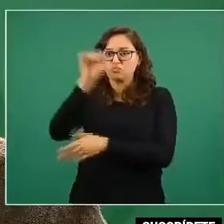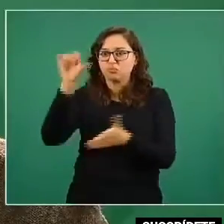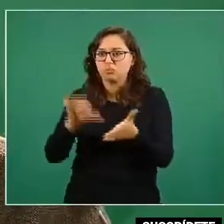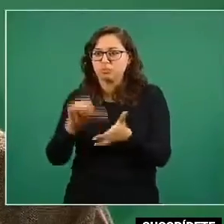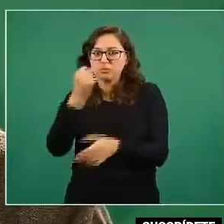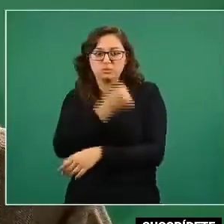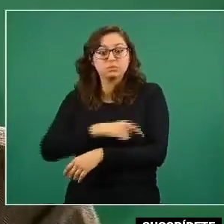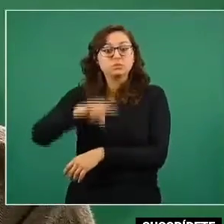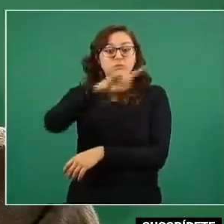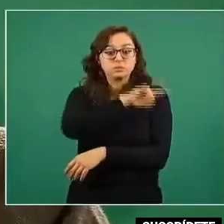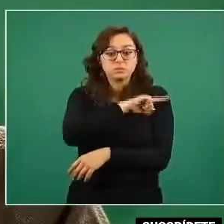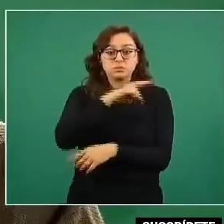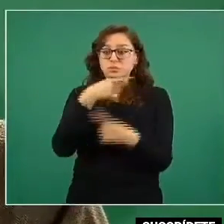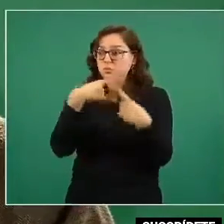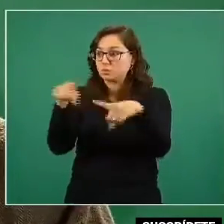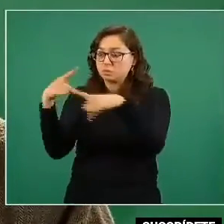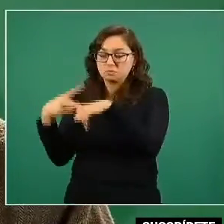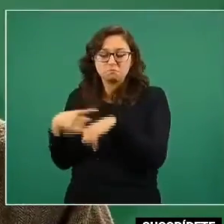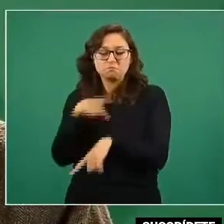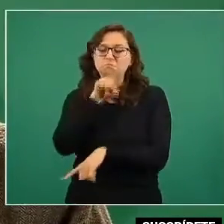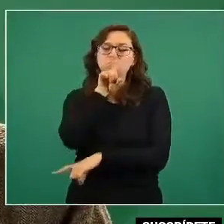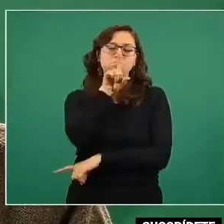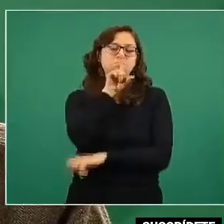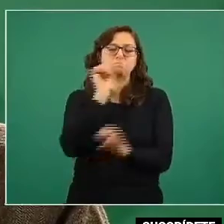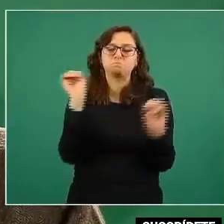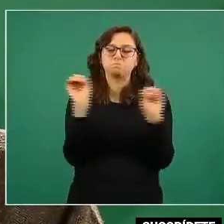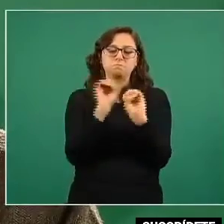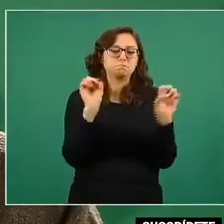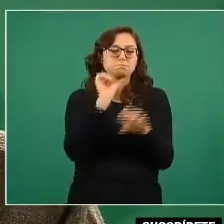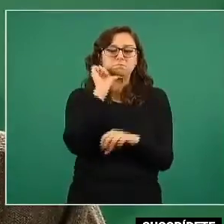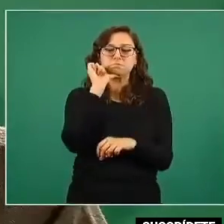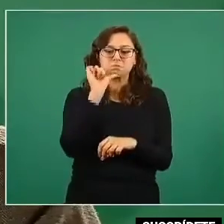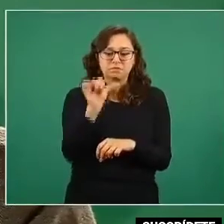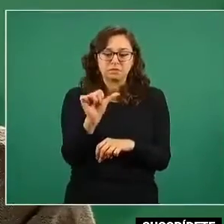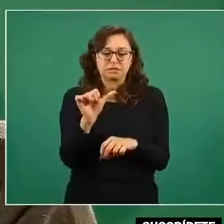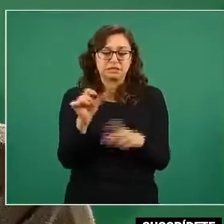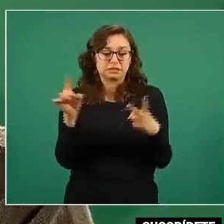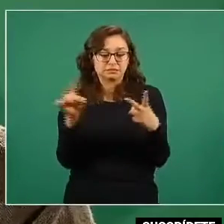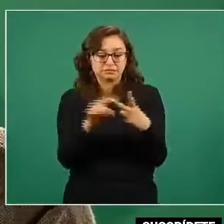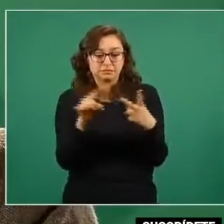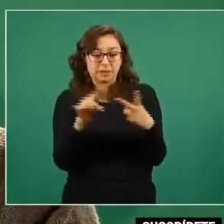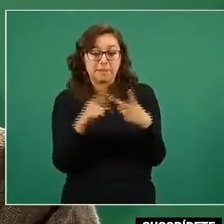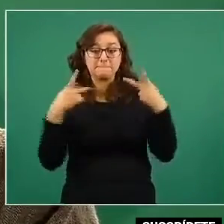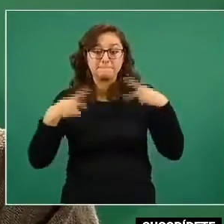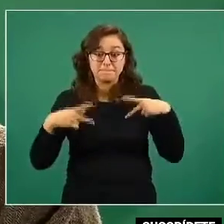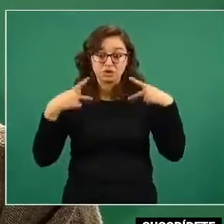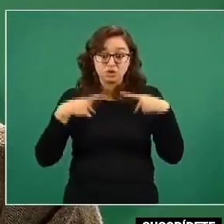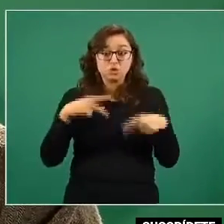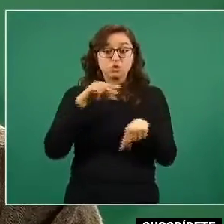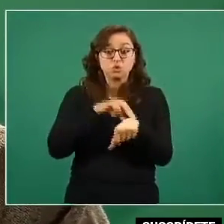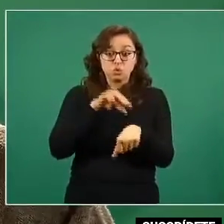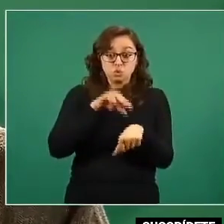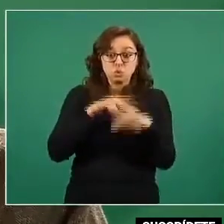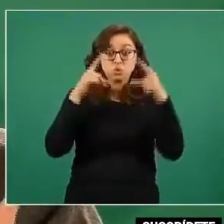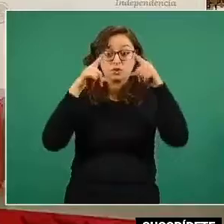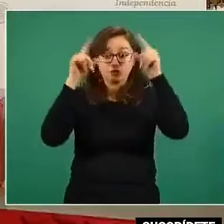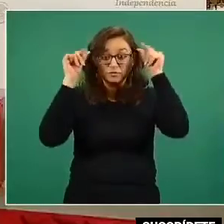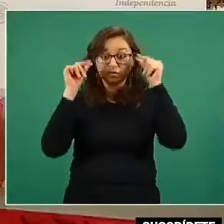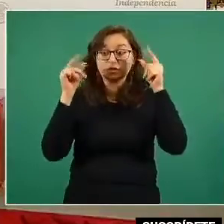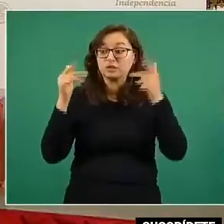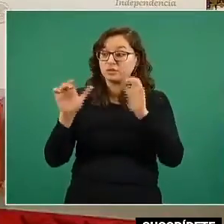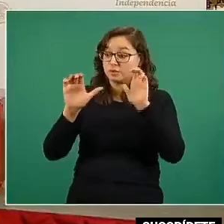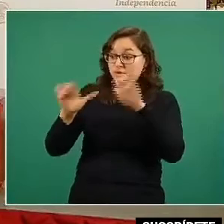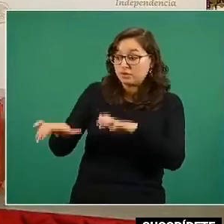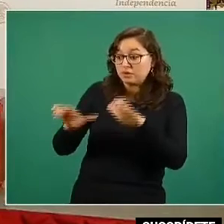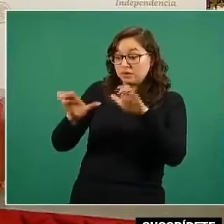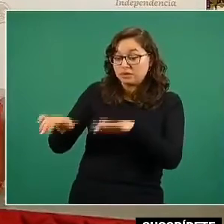centros de salud y diversas instalaciones. Tampoco para contratar personal de salud e incluso para formar al